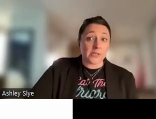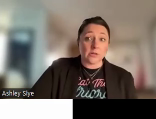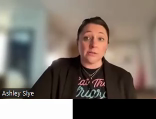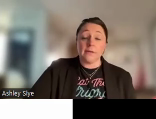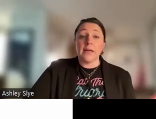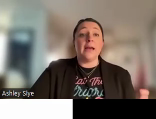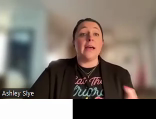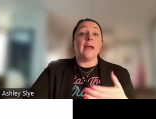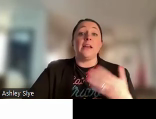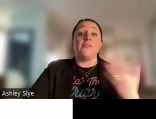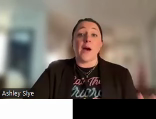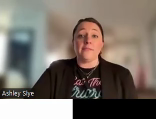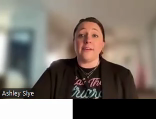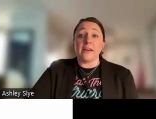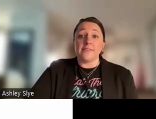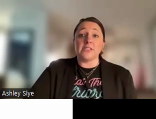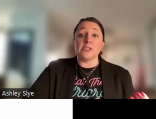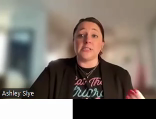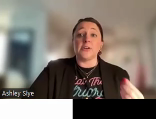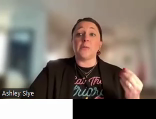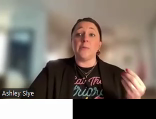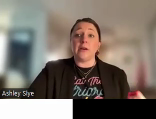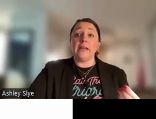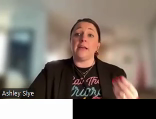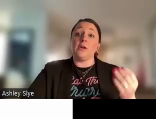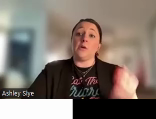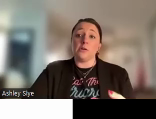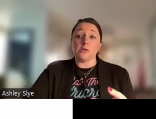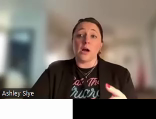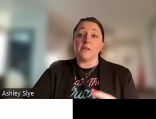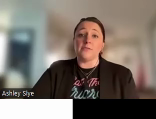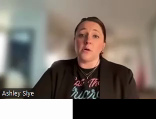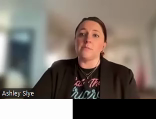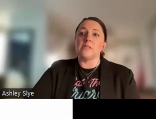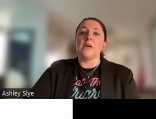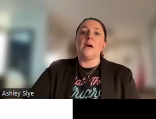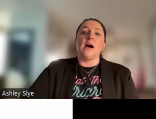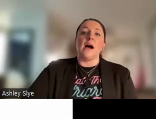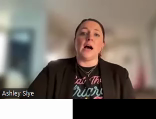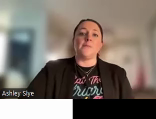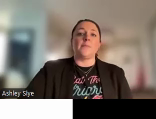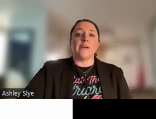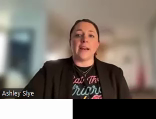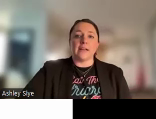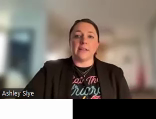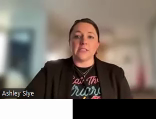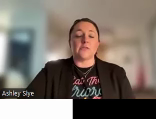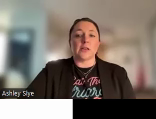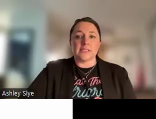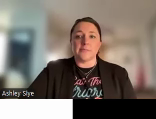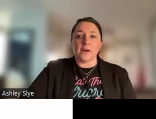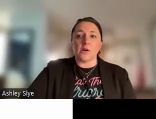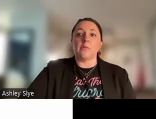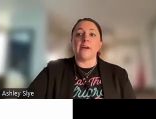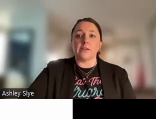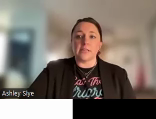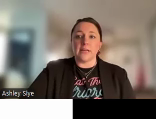información médica, tienen que mantener las preguntas de forma muy general y